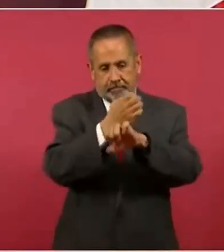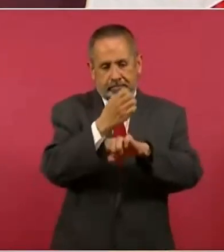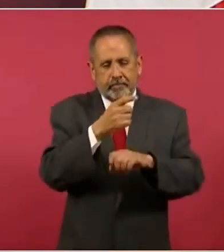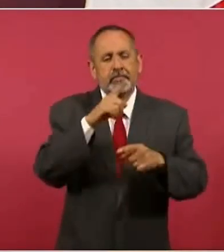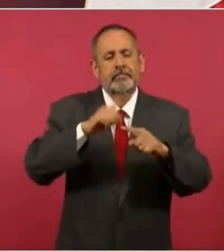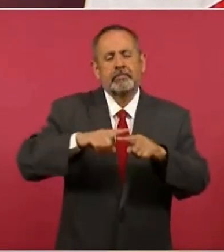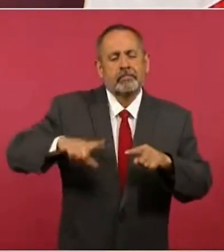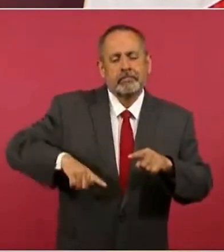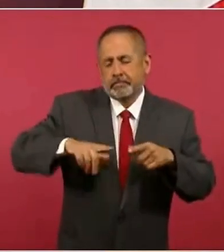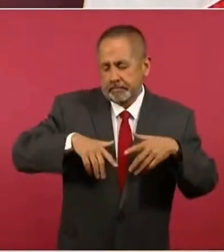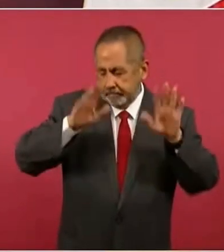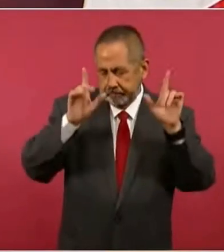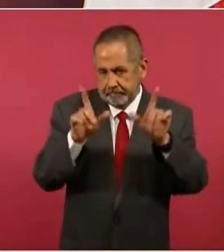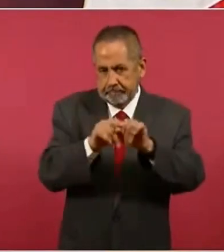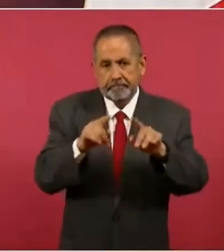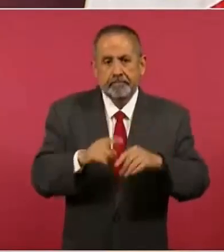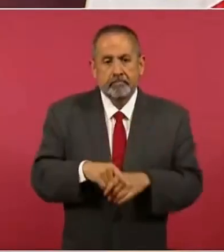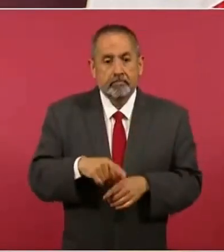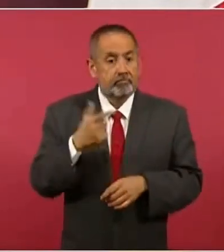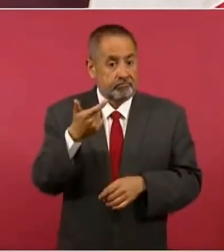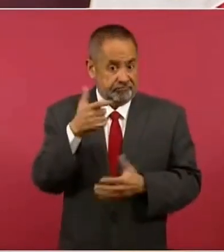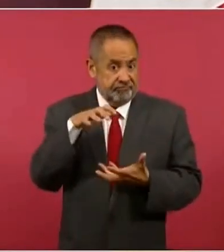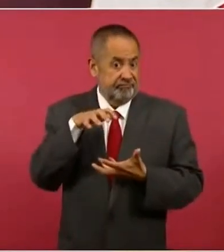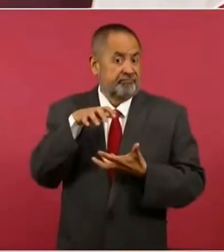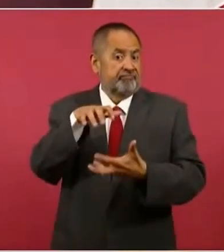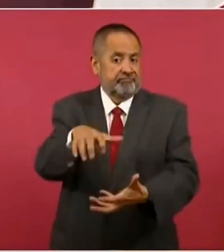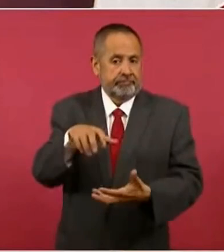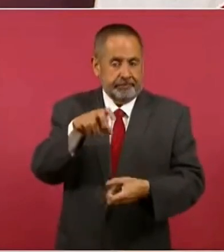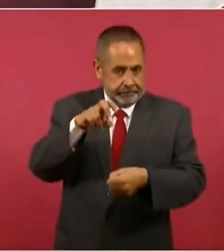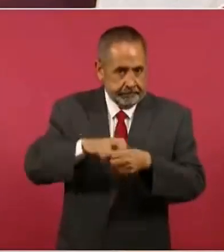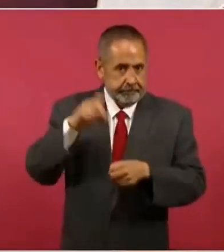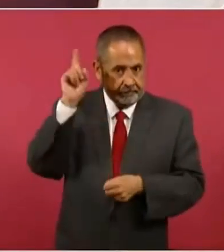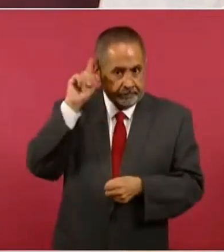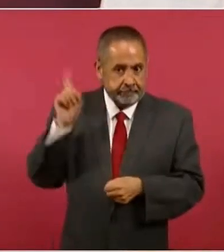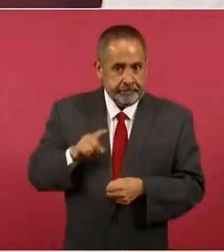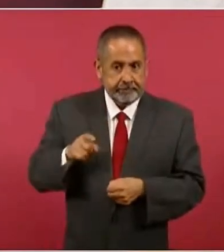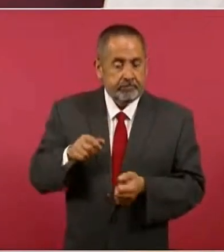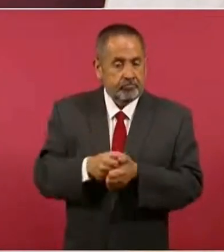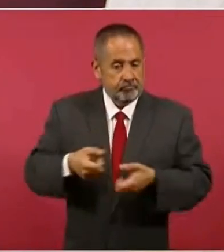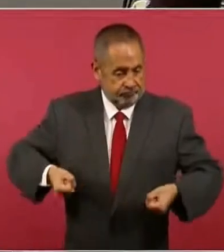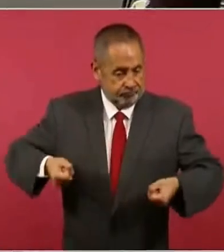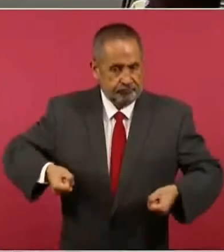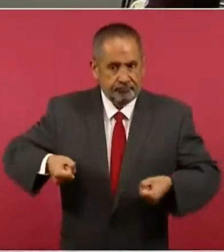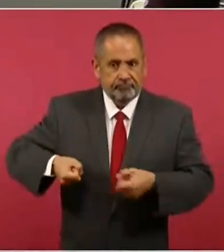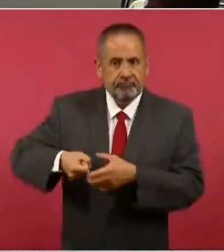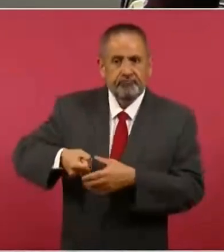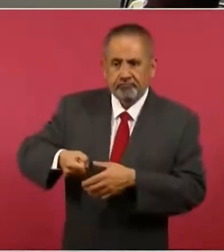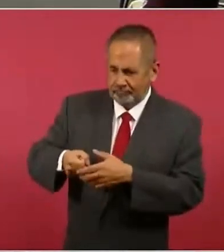voy a mencionar llevaron dinero un portafolios